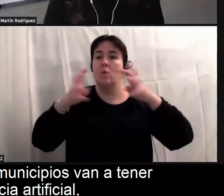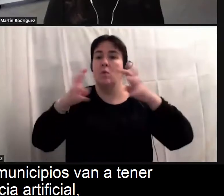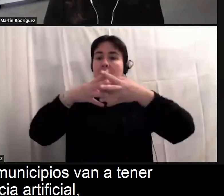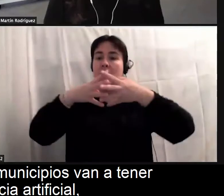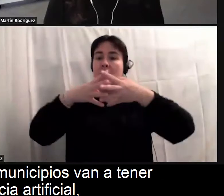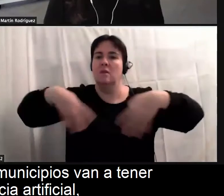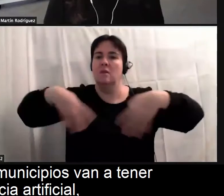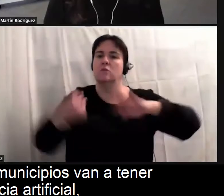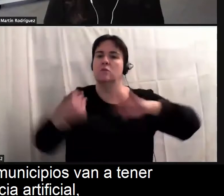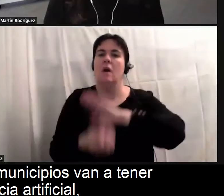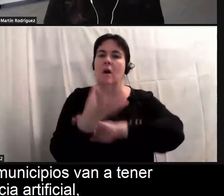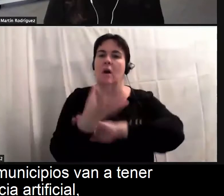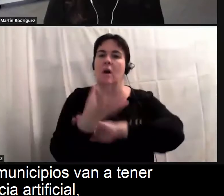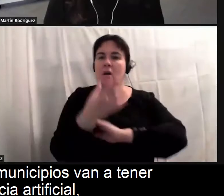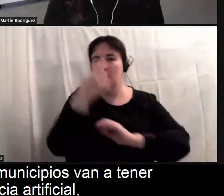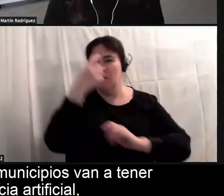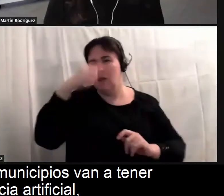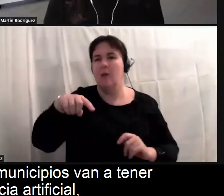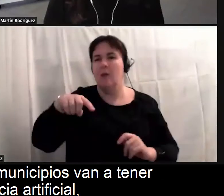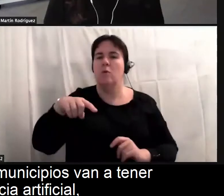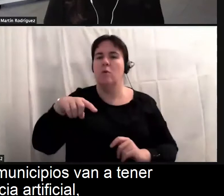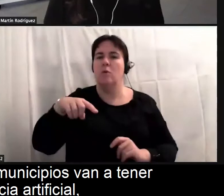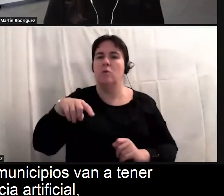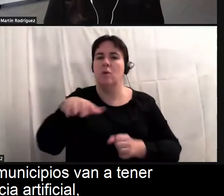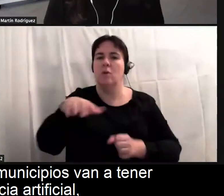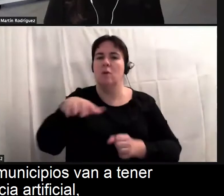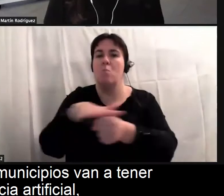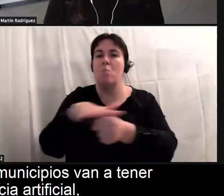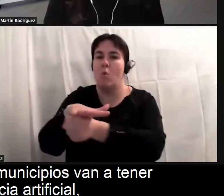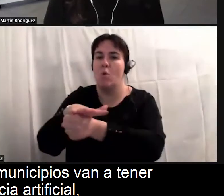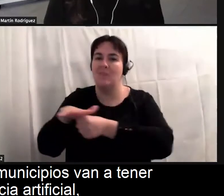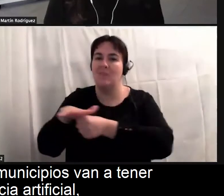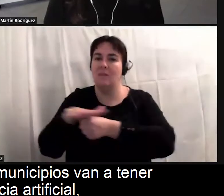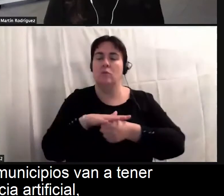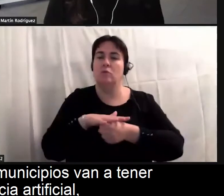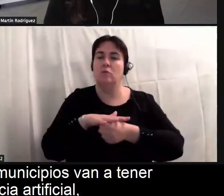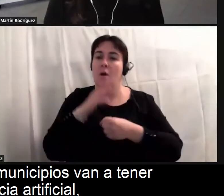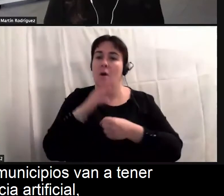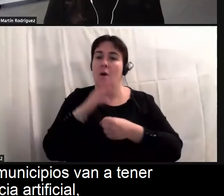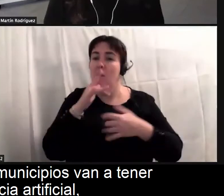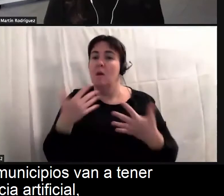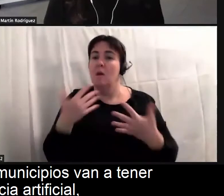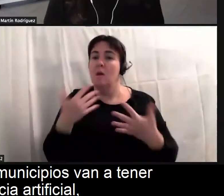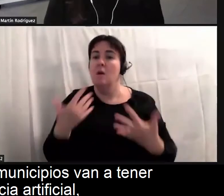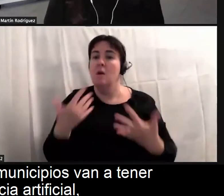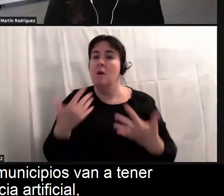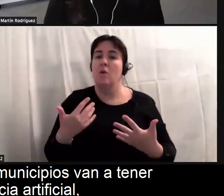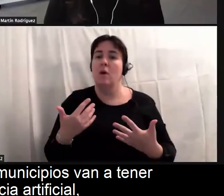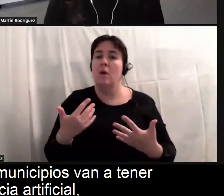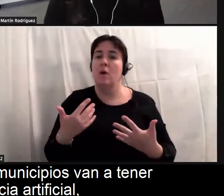los municipios van a tener más y más utilizando la inteligencia